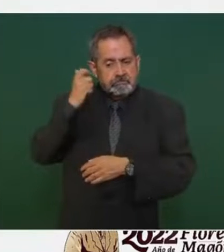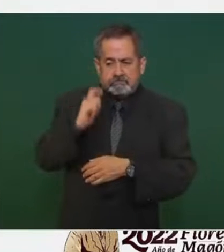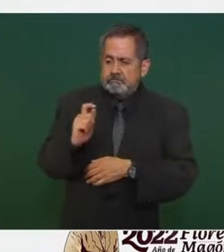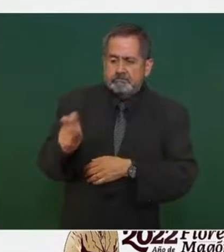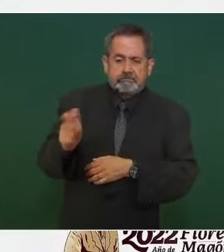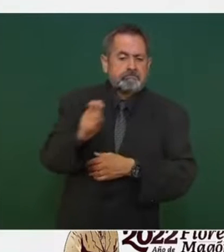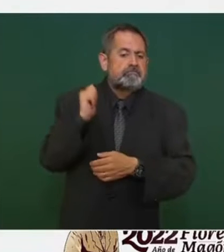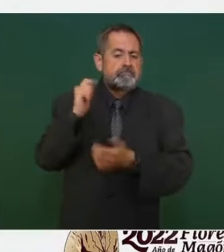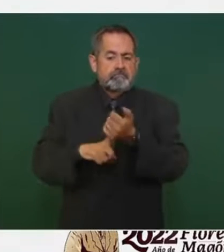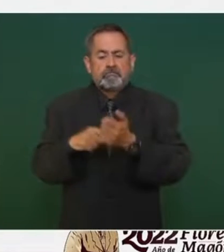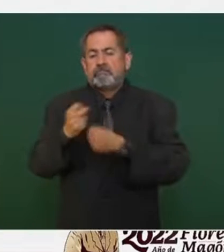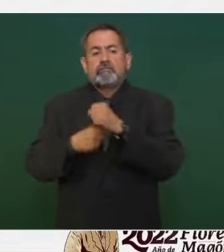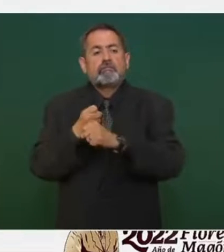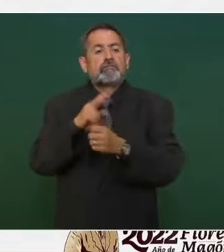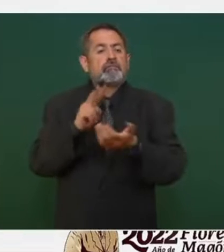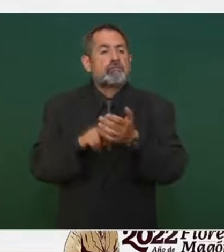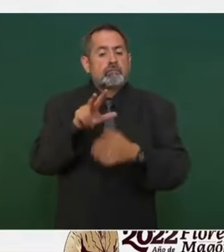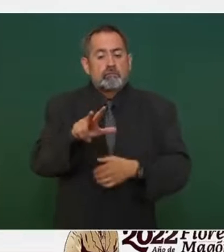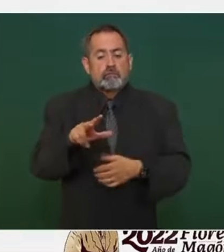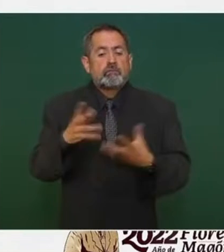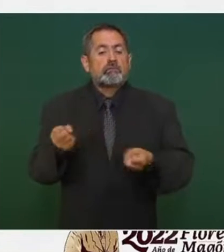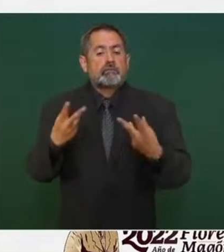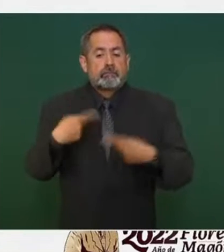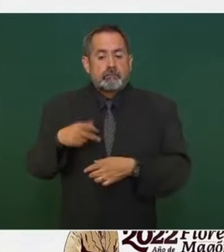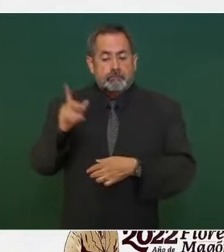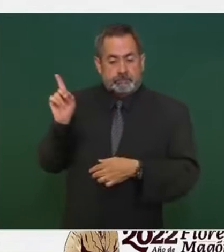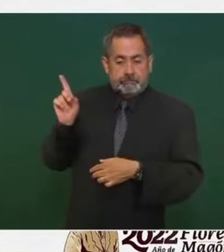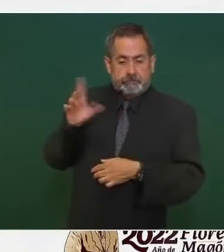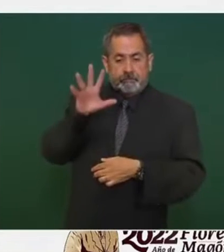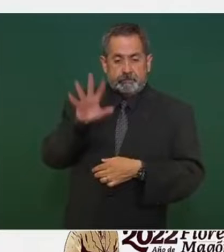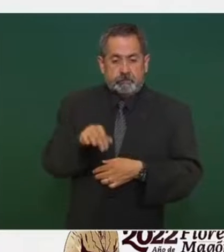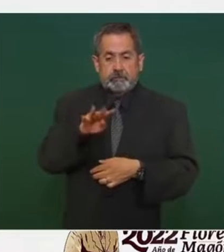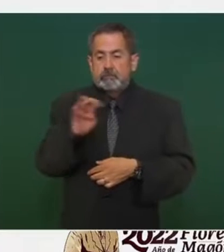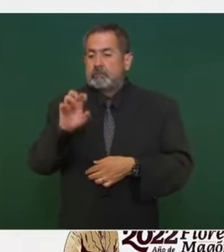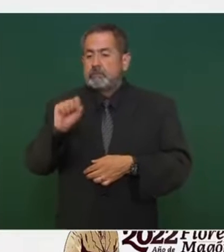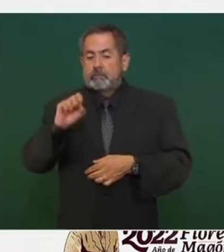beca. En 2018, 5,230 y en la actualidad